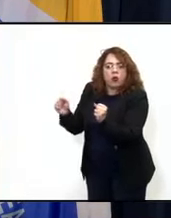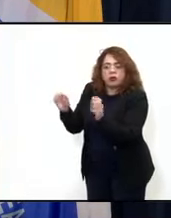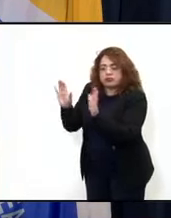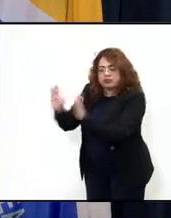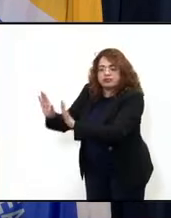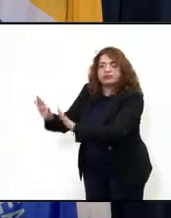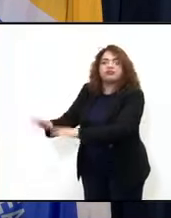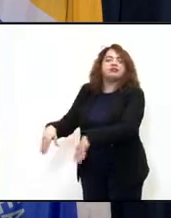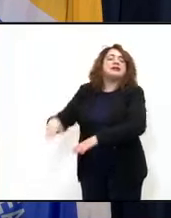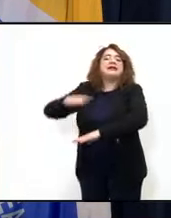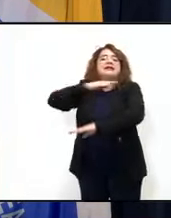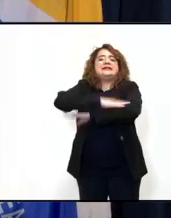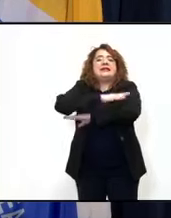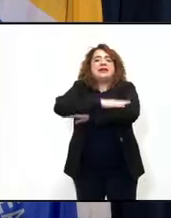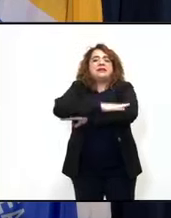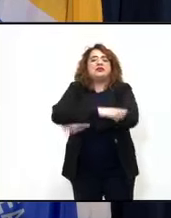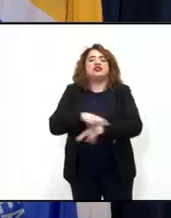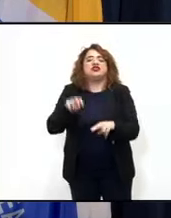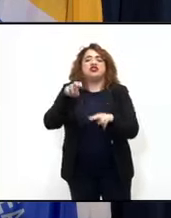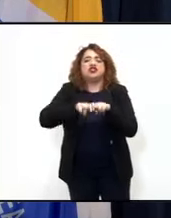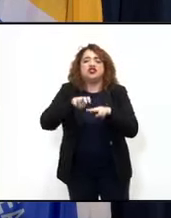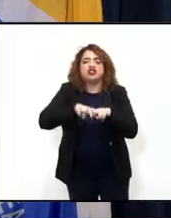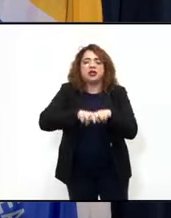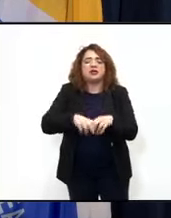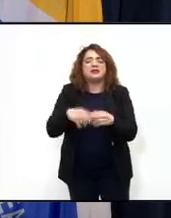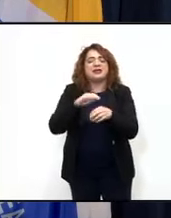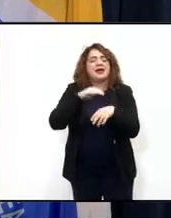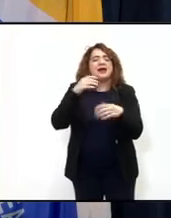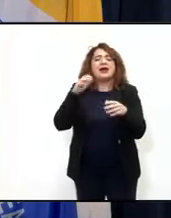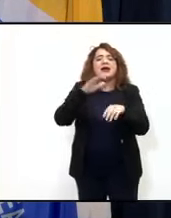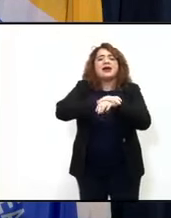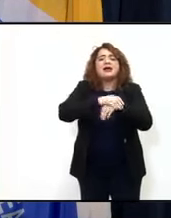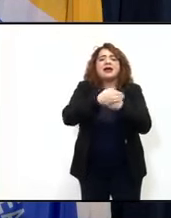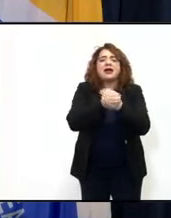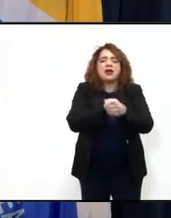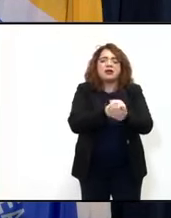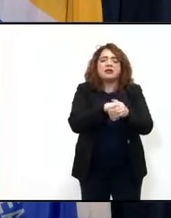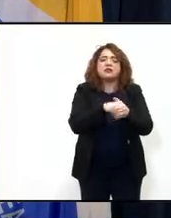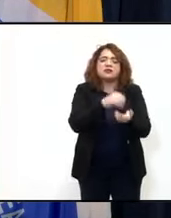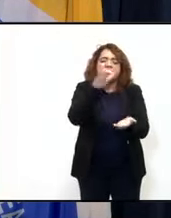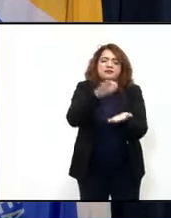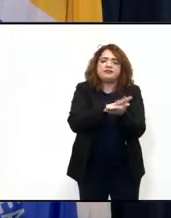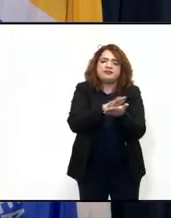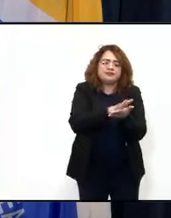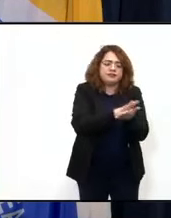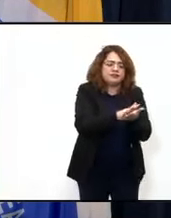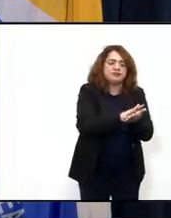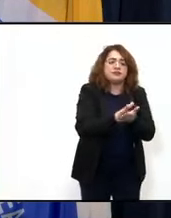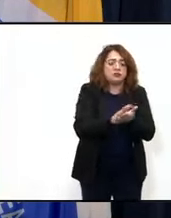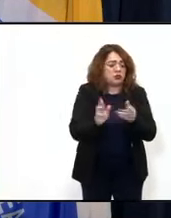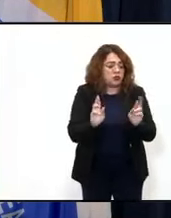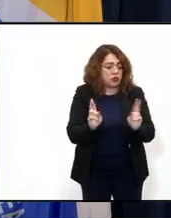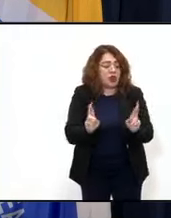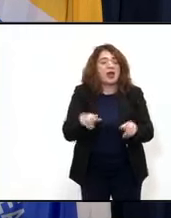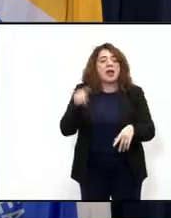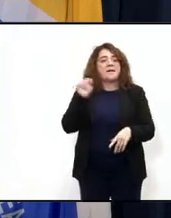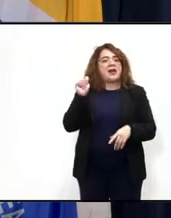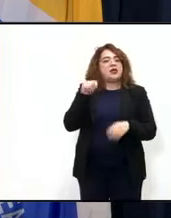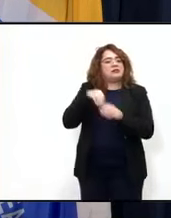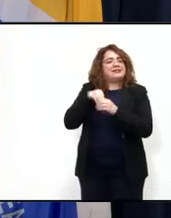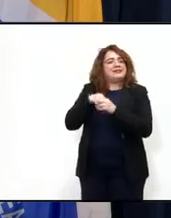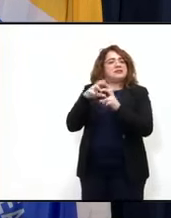almacenamiento, mesas y sillas, estaciones de lavado de manos, y también tendrán baños para el personal para